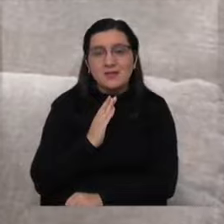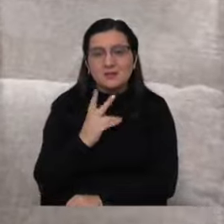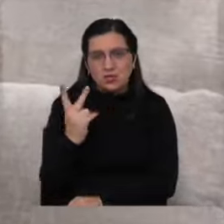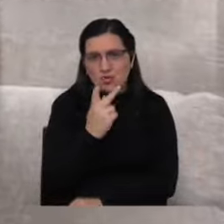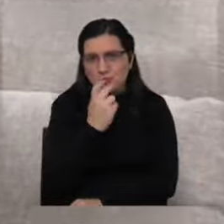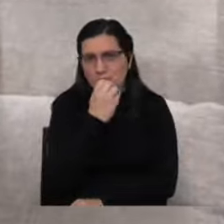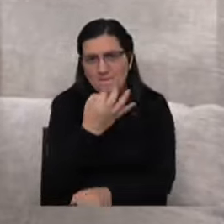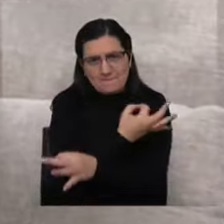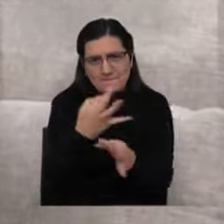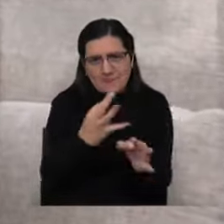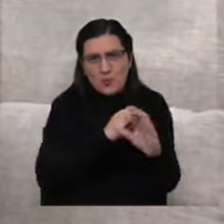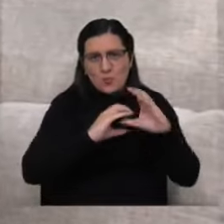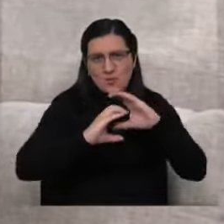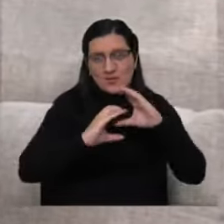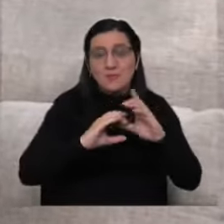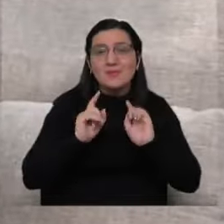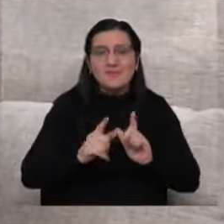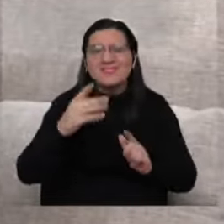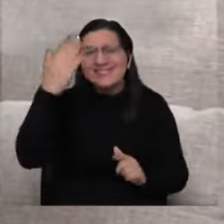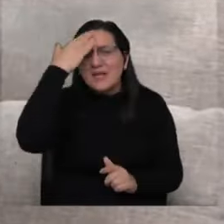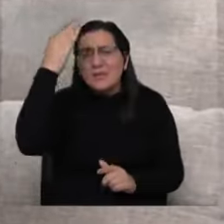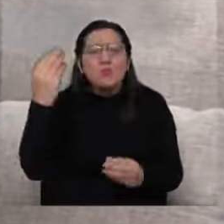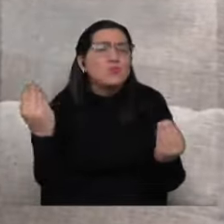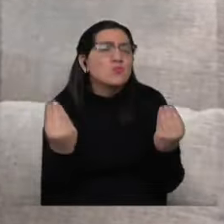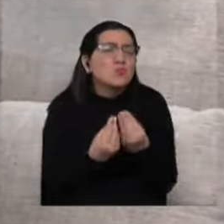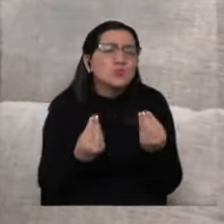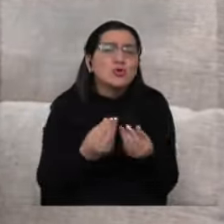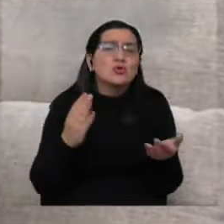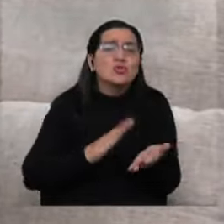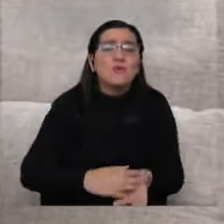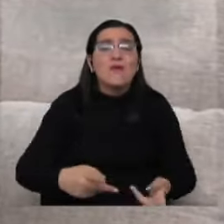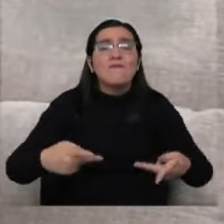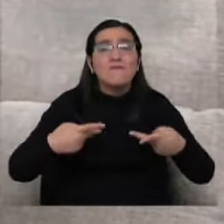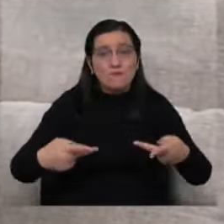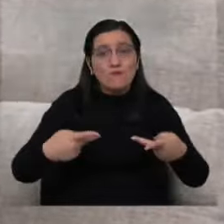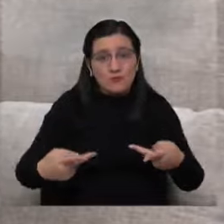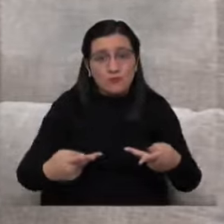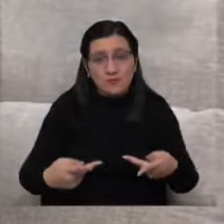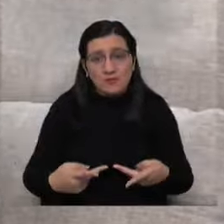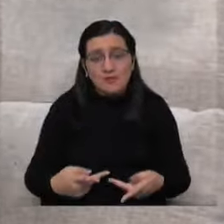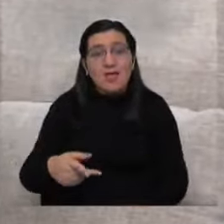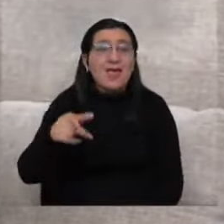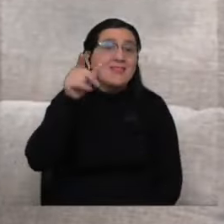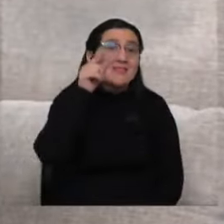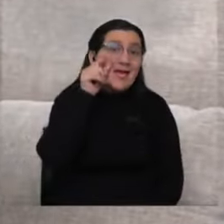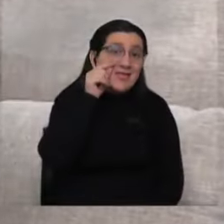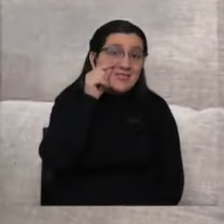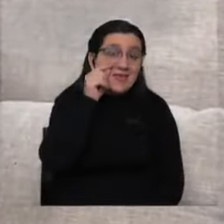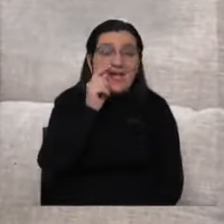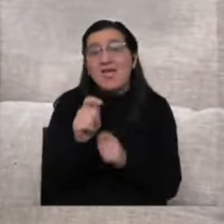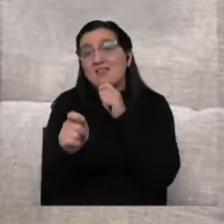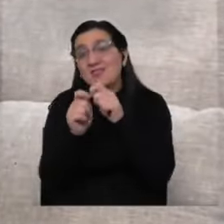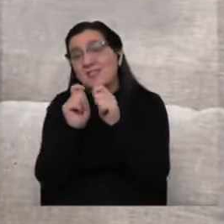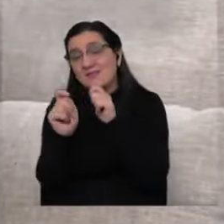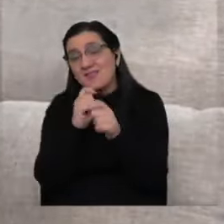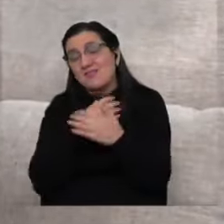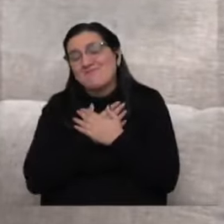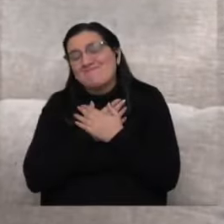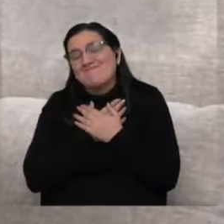comunicadoras son dos mujeres que saben un montón de fútbol referentes para muchas de nosotras la señora tñ tabarz entrevista nuestra